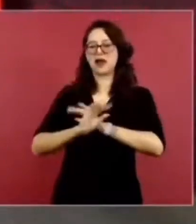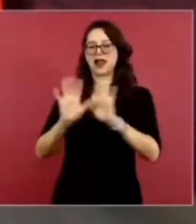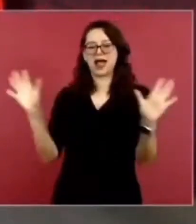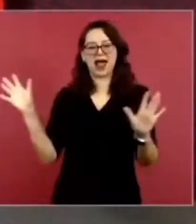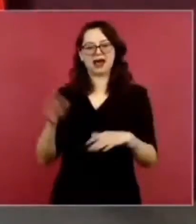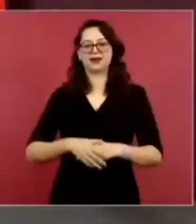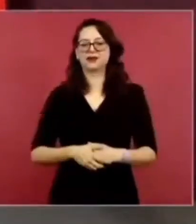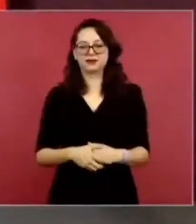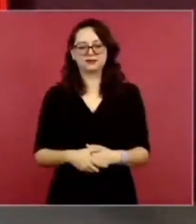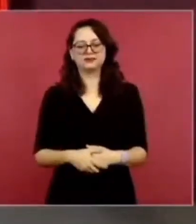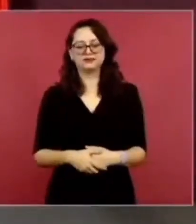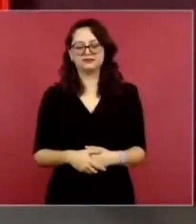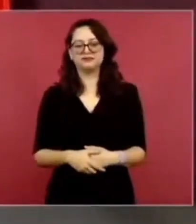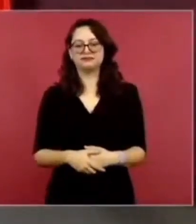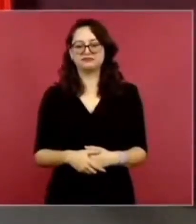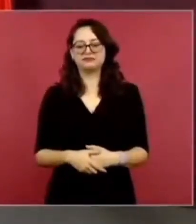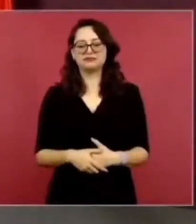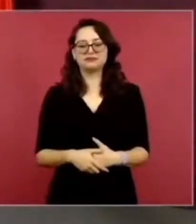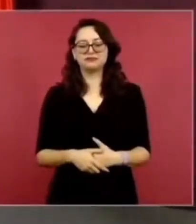la